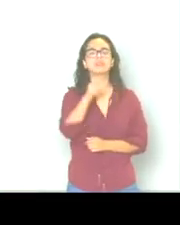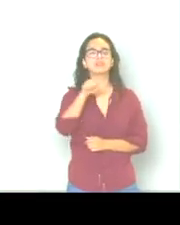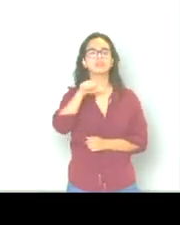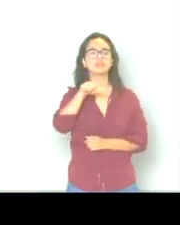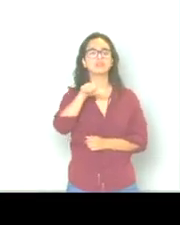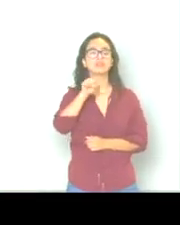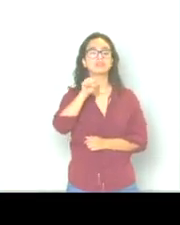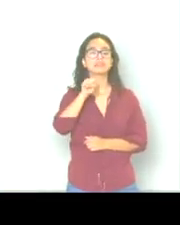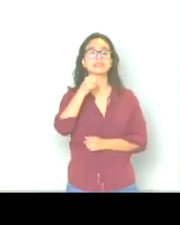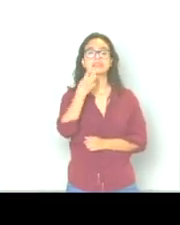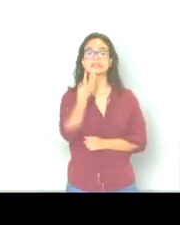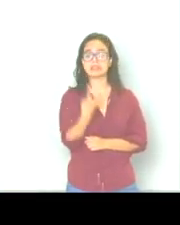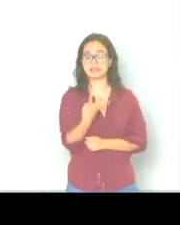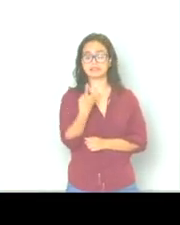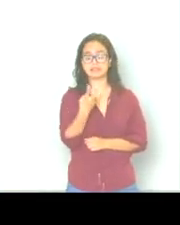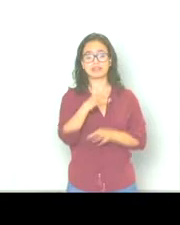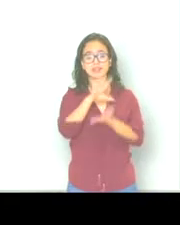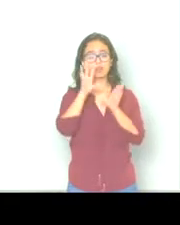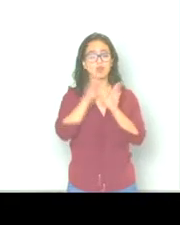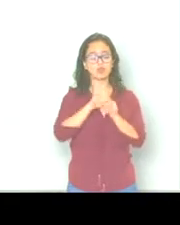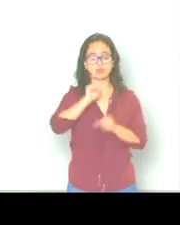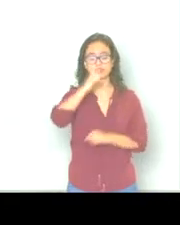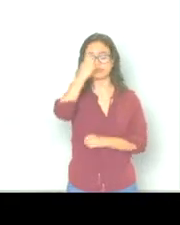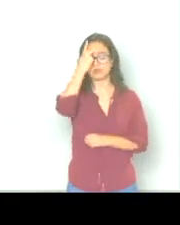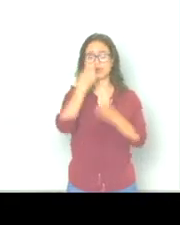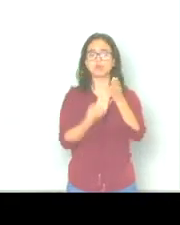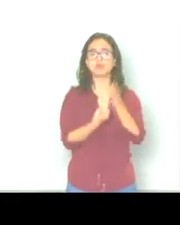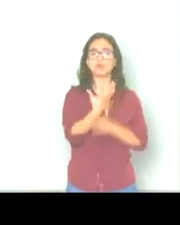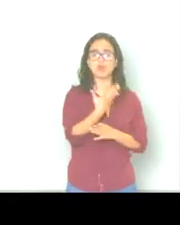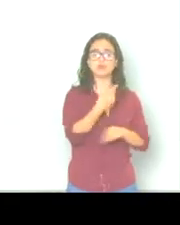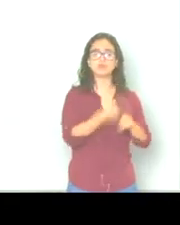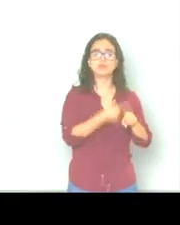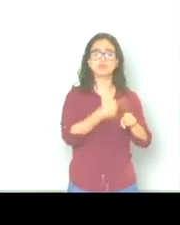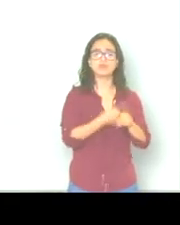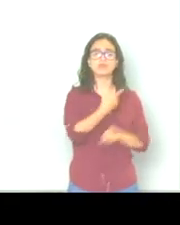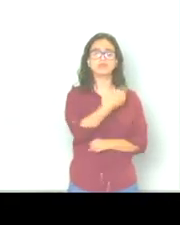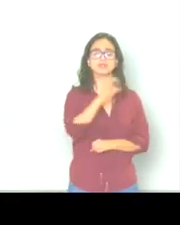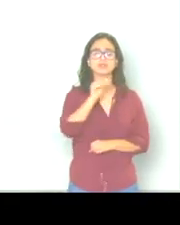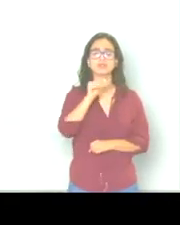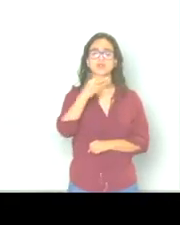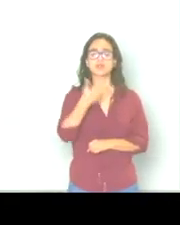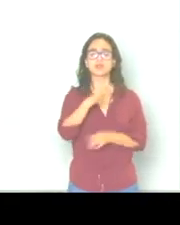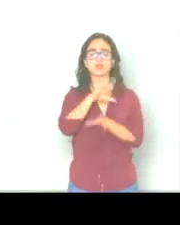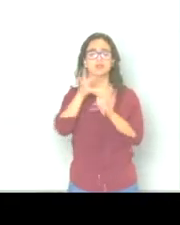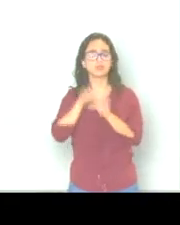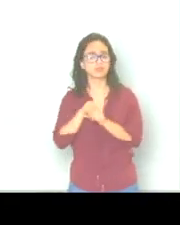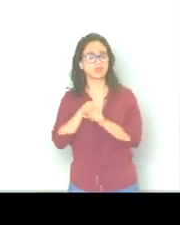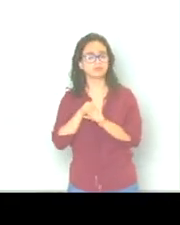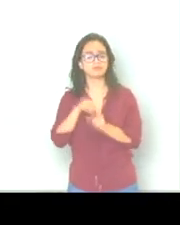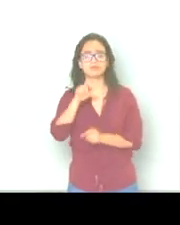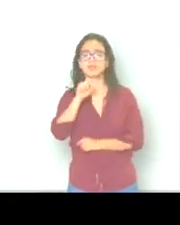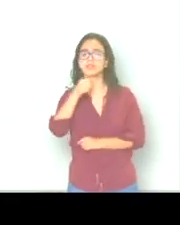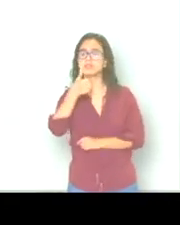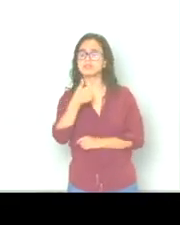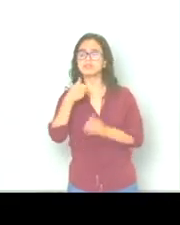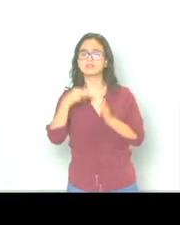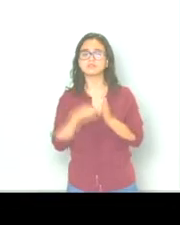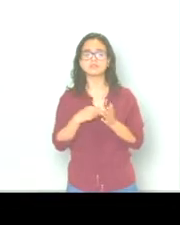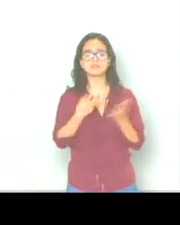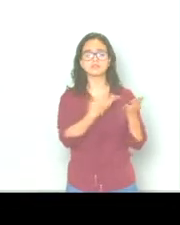2.163 las acumuladas aquí en nuestro estado. Casos nuevos, 198, para un total de